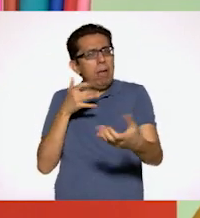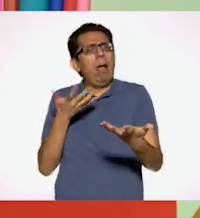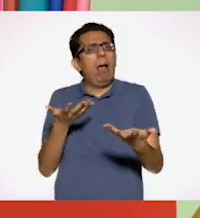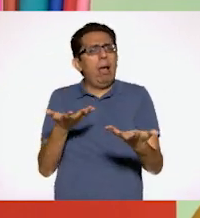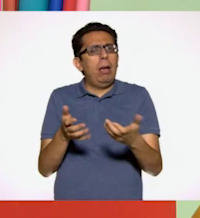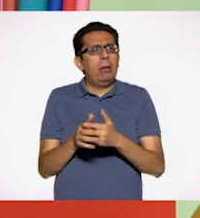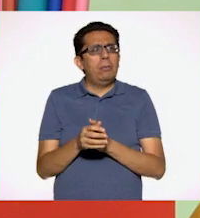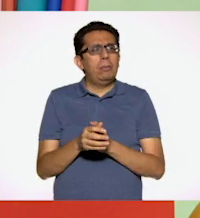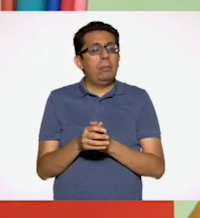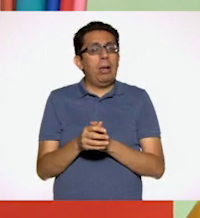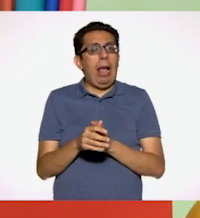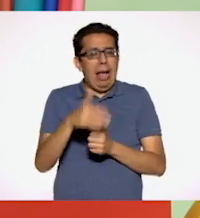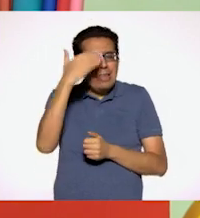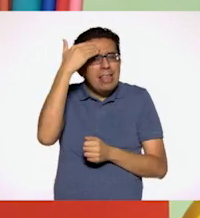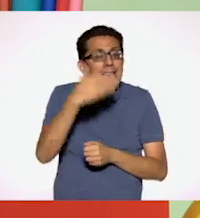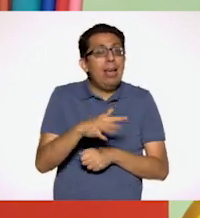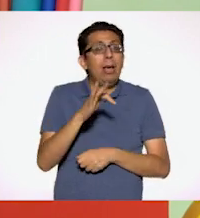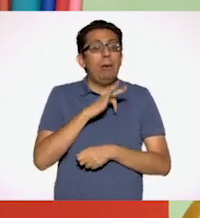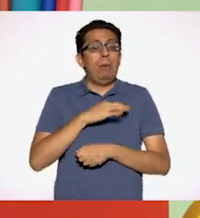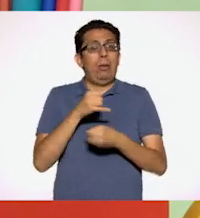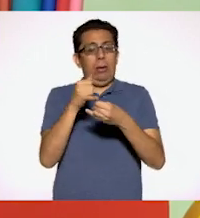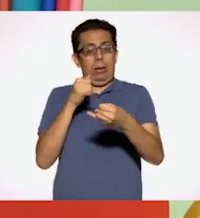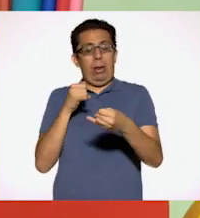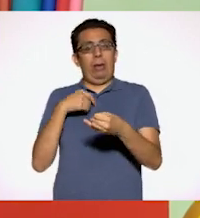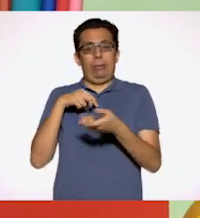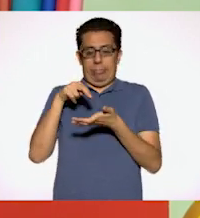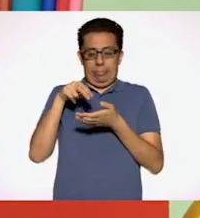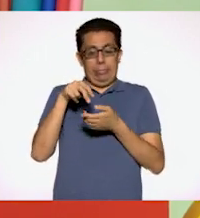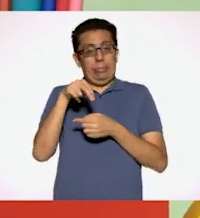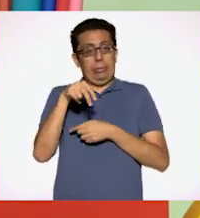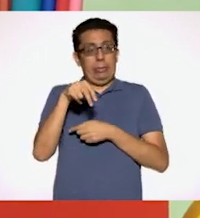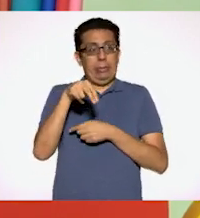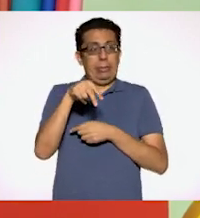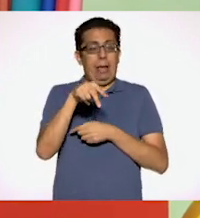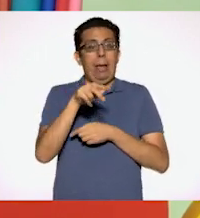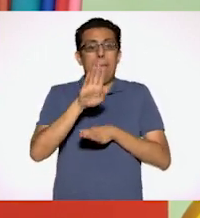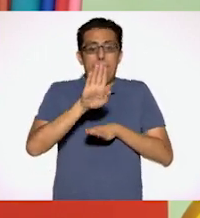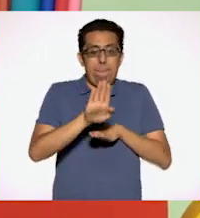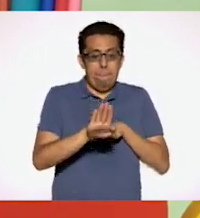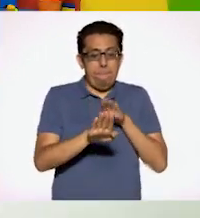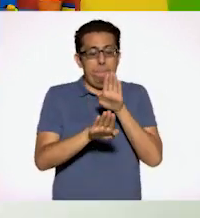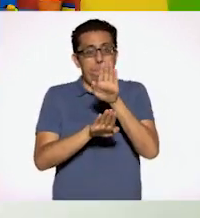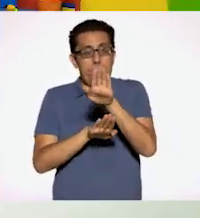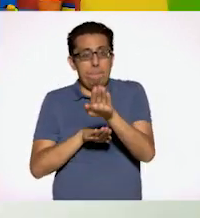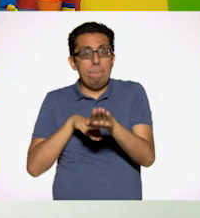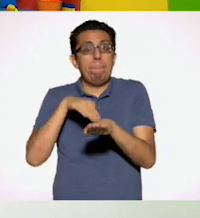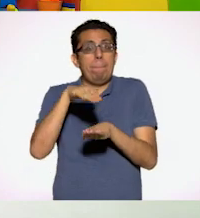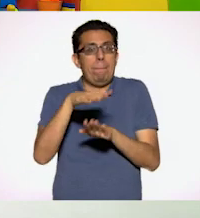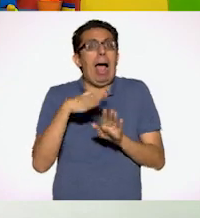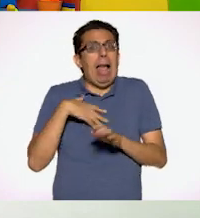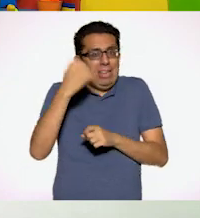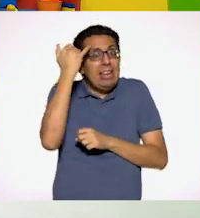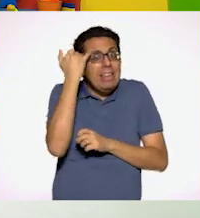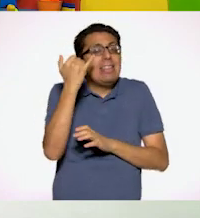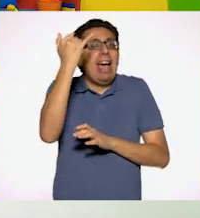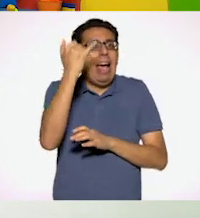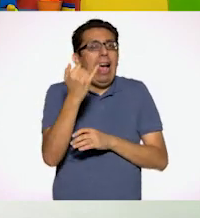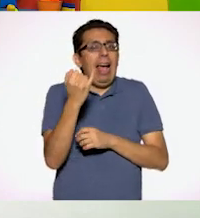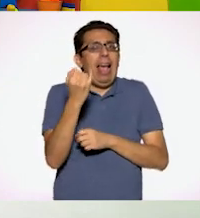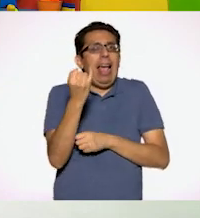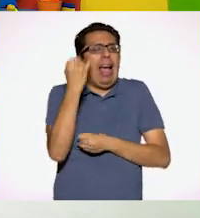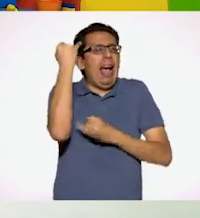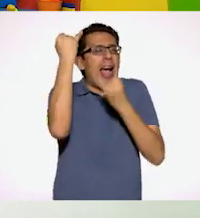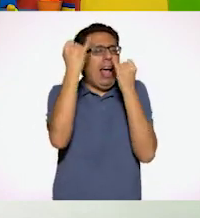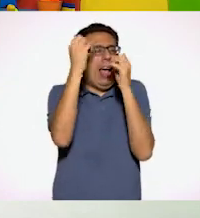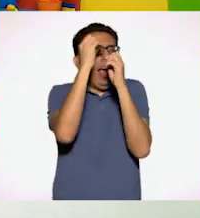Ya sé. Podríamos caminar sobre ella poniendo un pie adelante de otro. Tengo una idea. Vamos a imaginar que esto